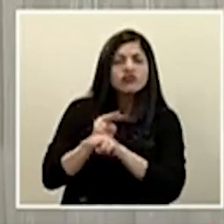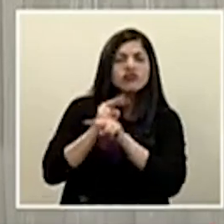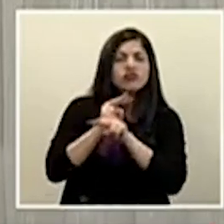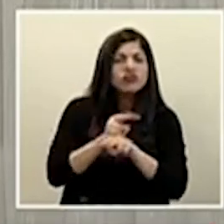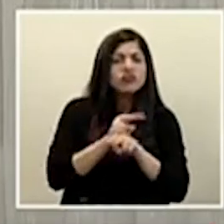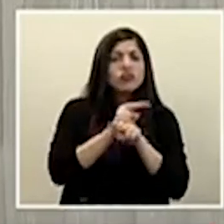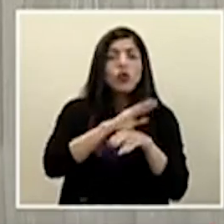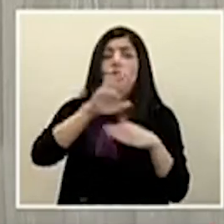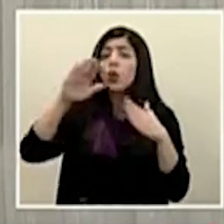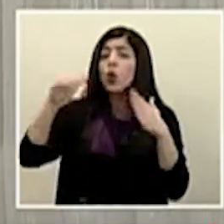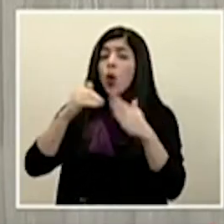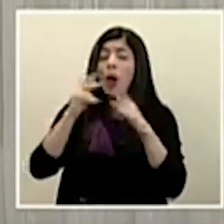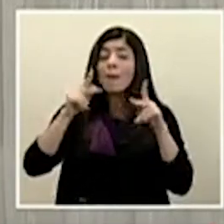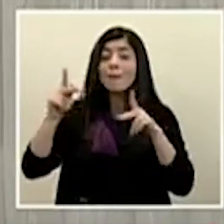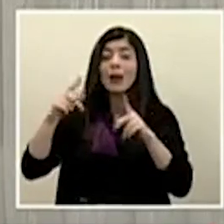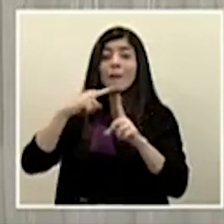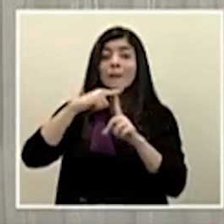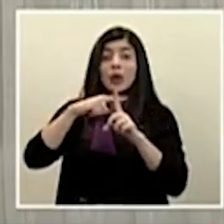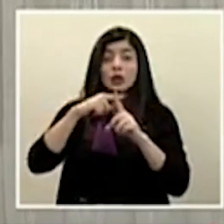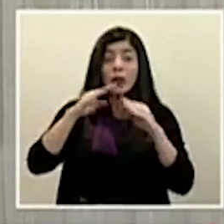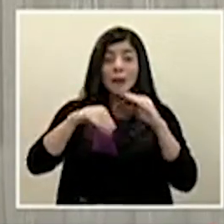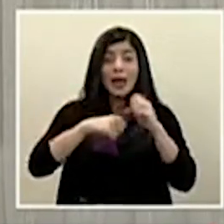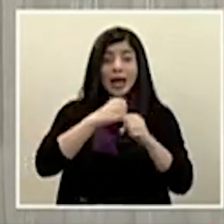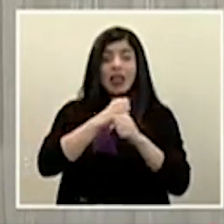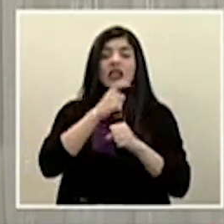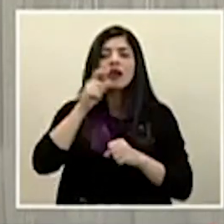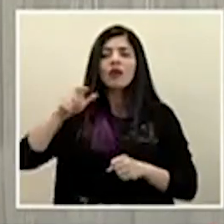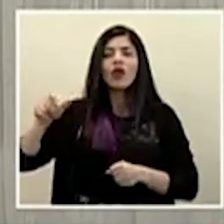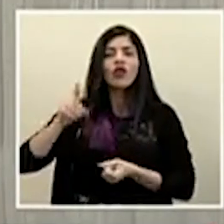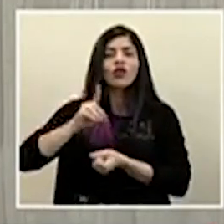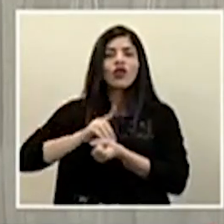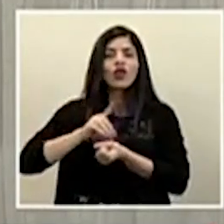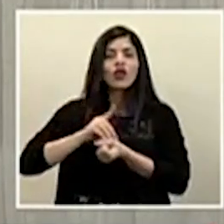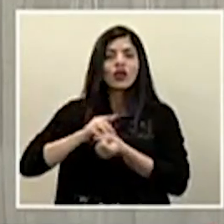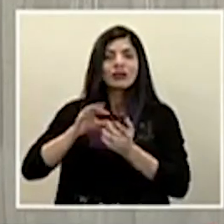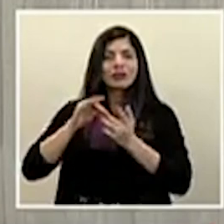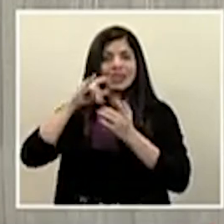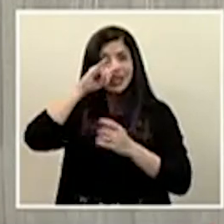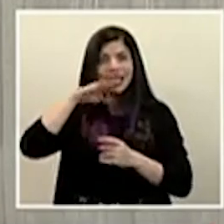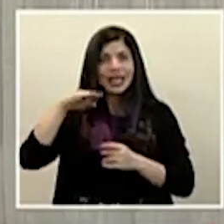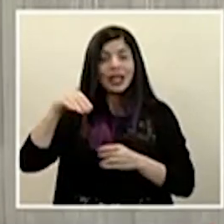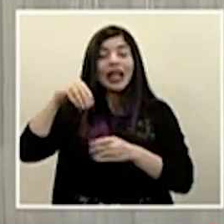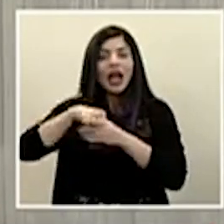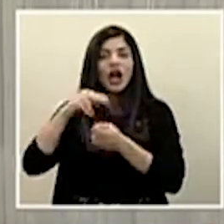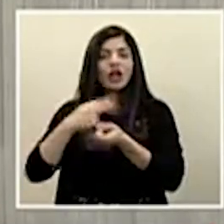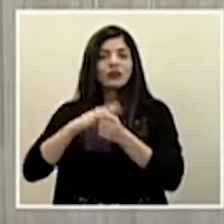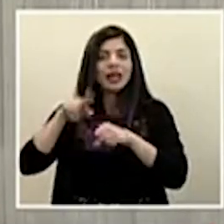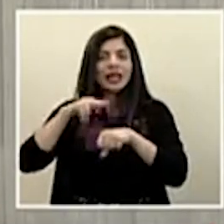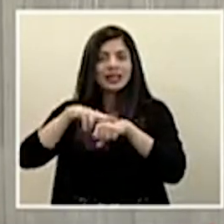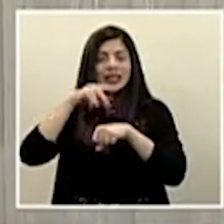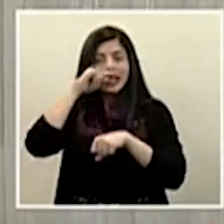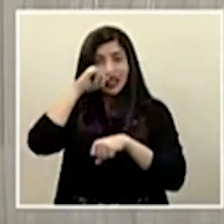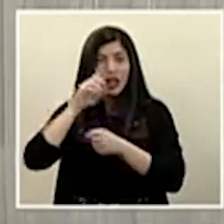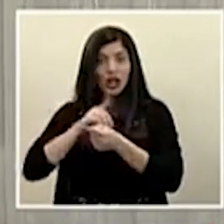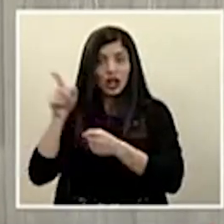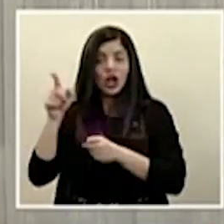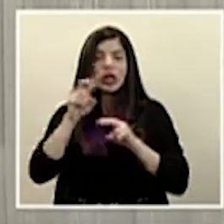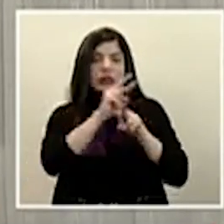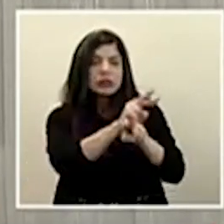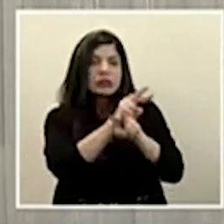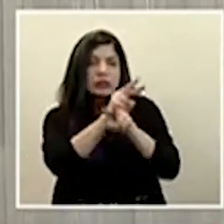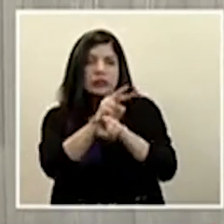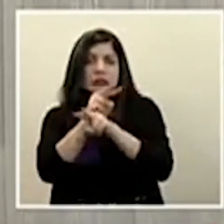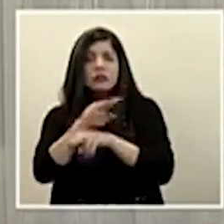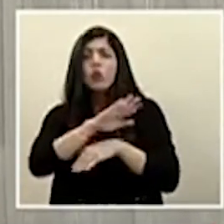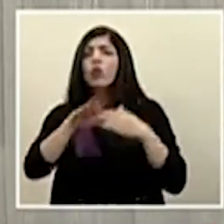los casos positivos en menores por parte de pediatras del Hospital Nacional de Niños y todos están evolucionando